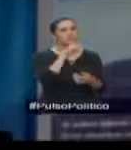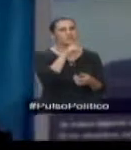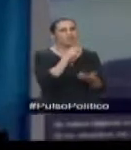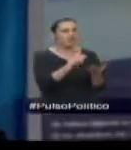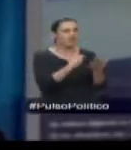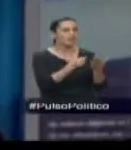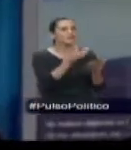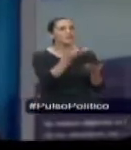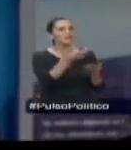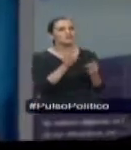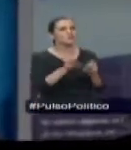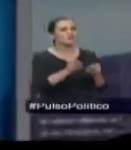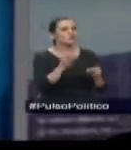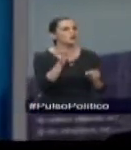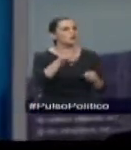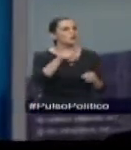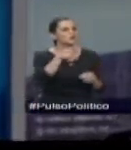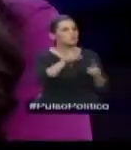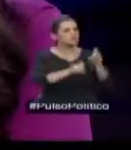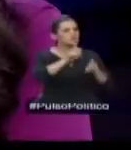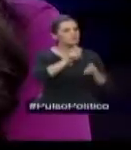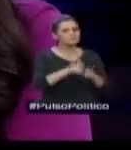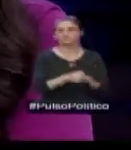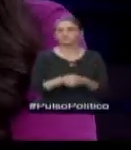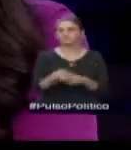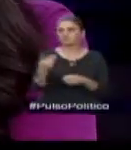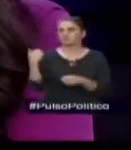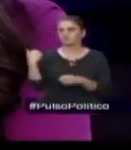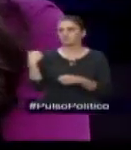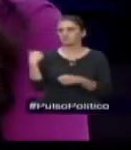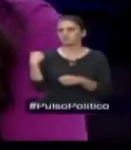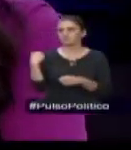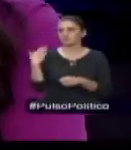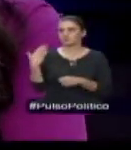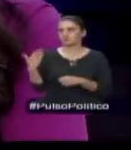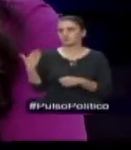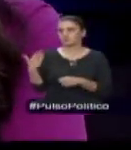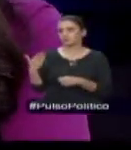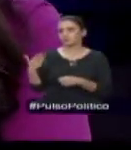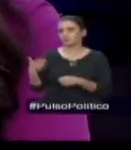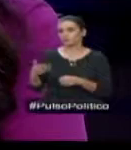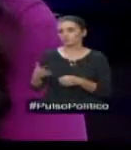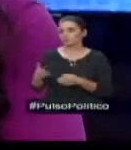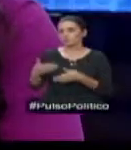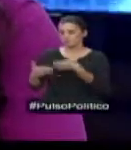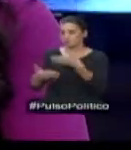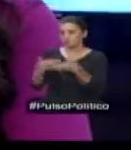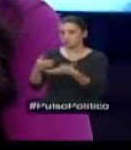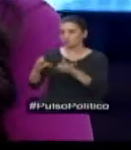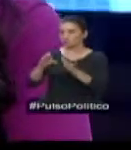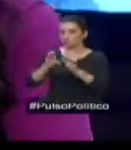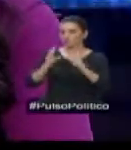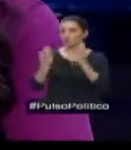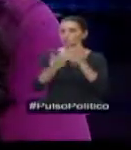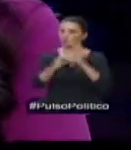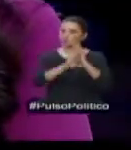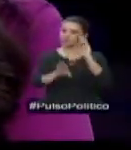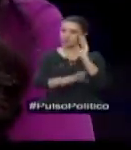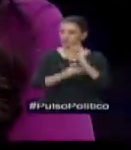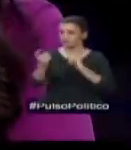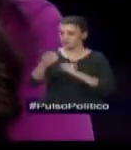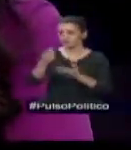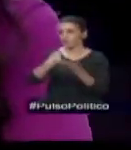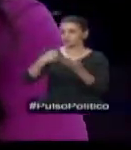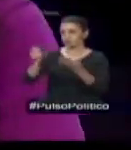de la pertinencia o no de esa consulta tiene su causa constitucional la corte tendría que realizar un dictamen para